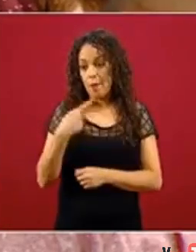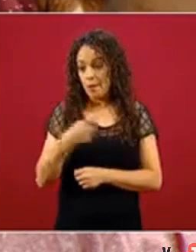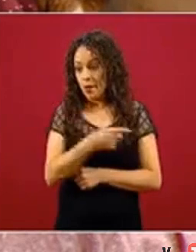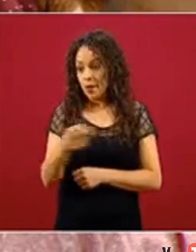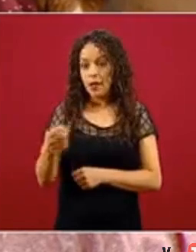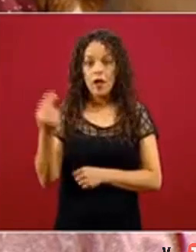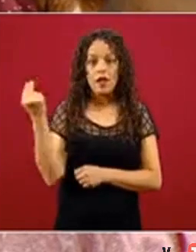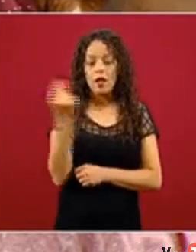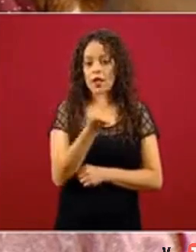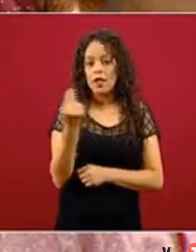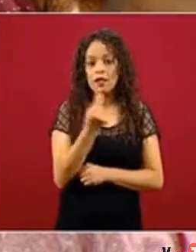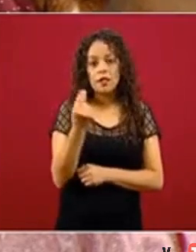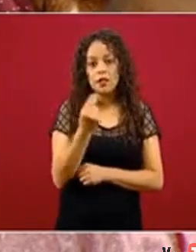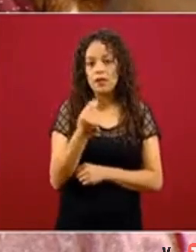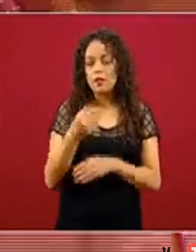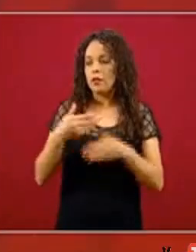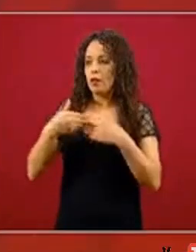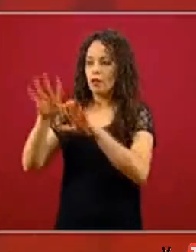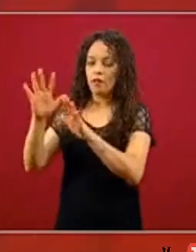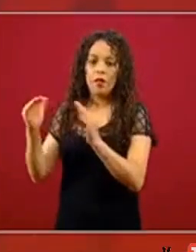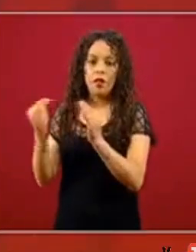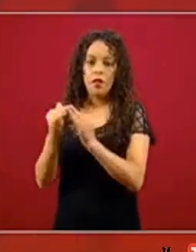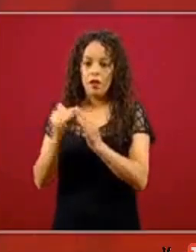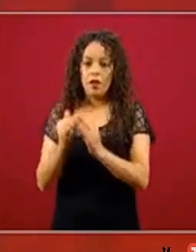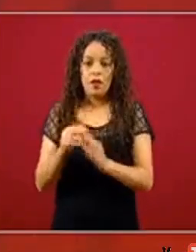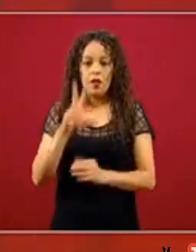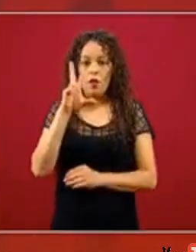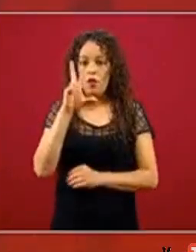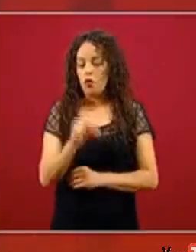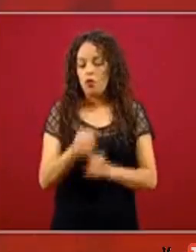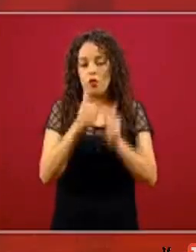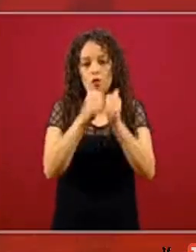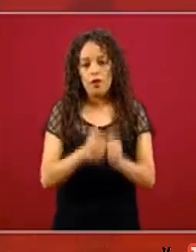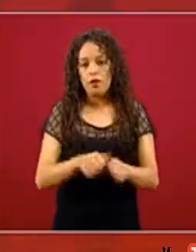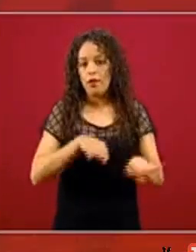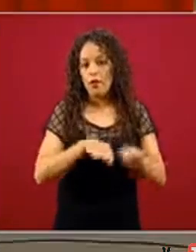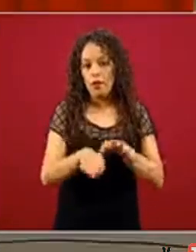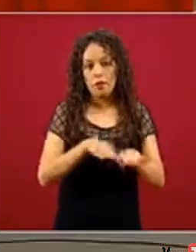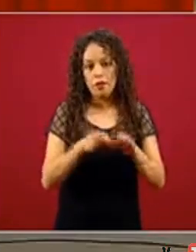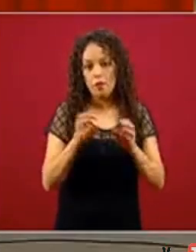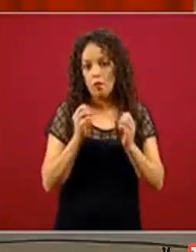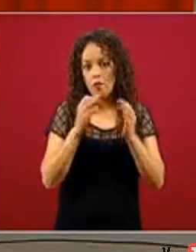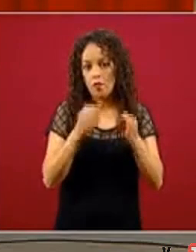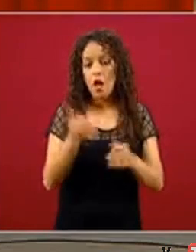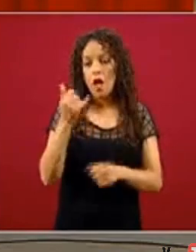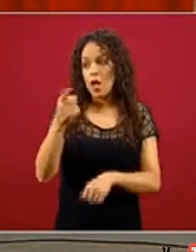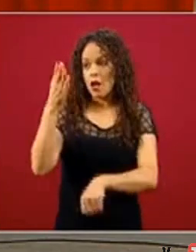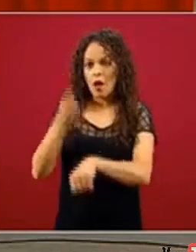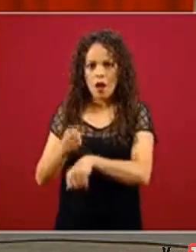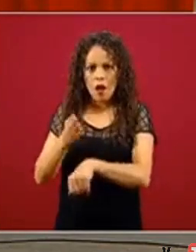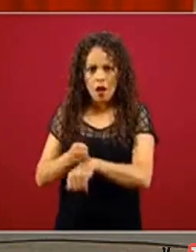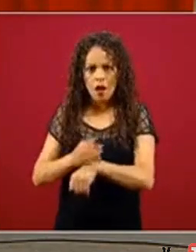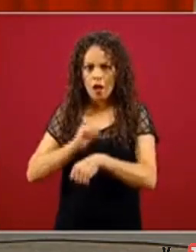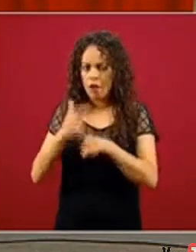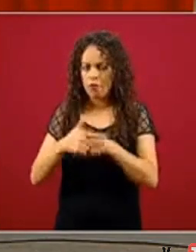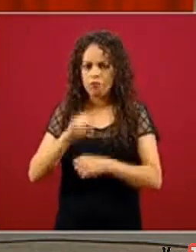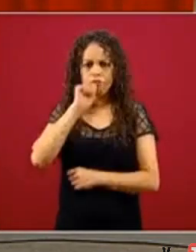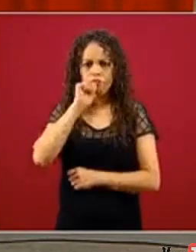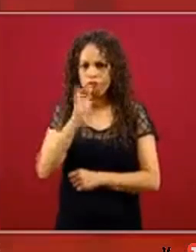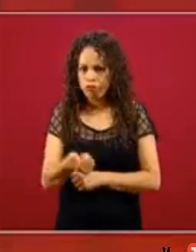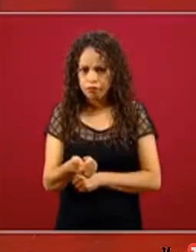excluirse del espacio laboral sin tener sanción alguna, y esto ni en el sector público, ni en el privado, ni en el